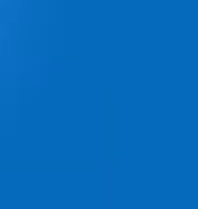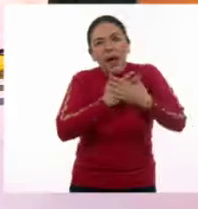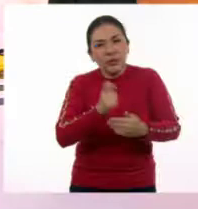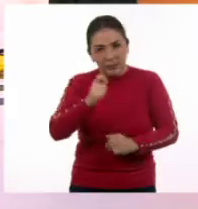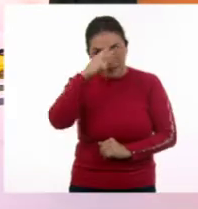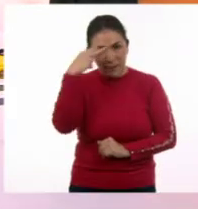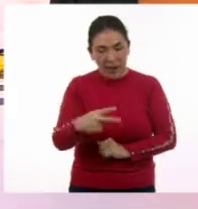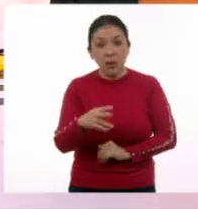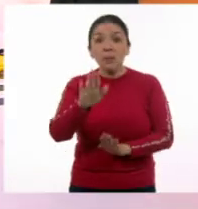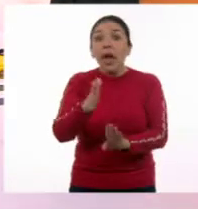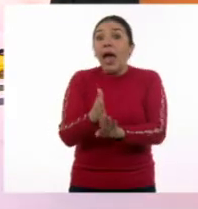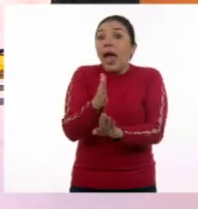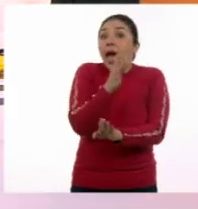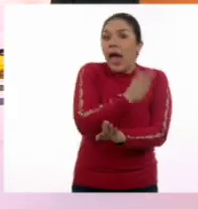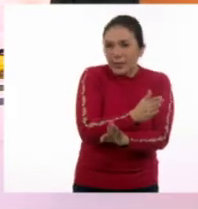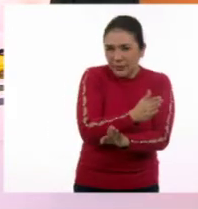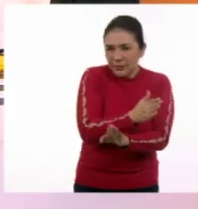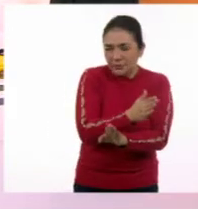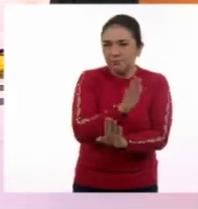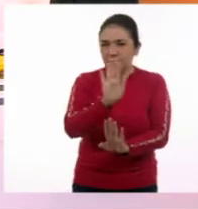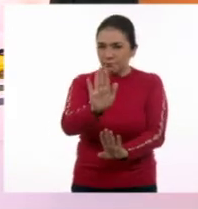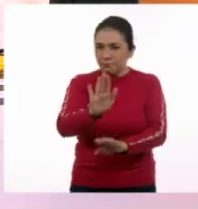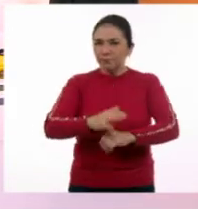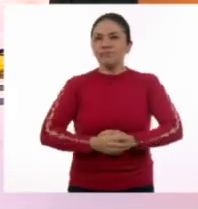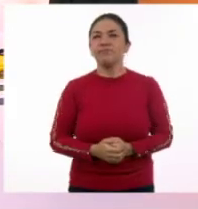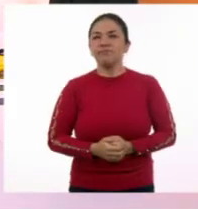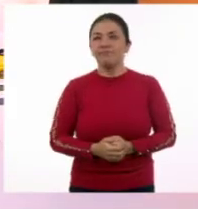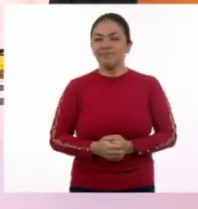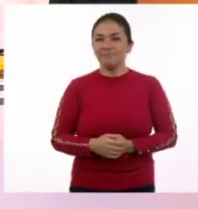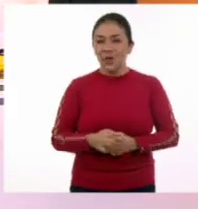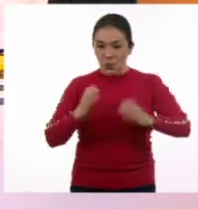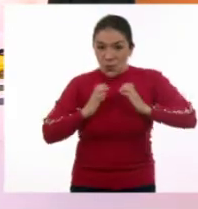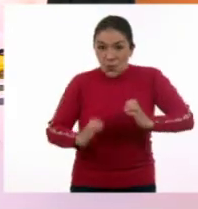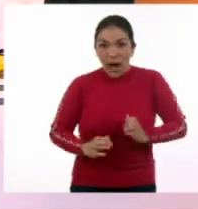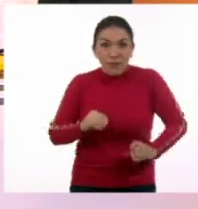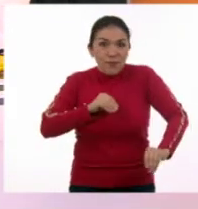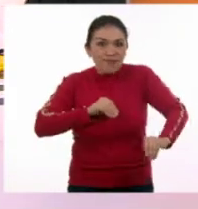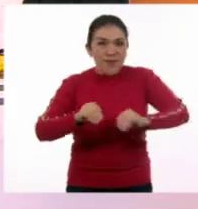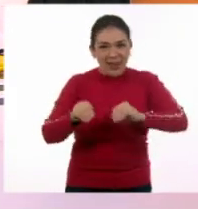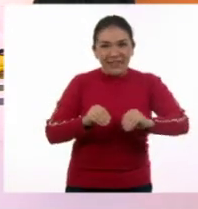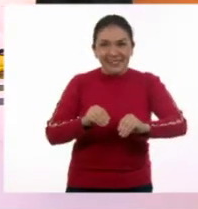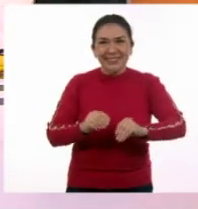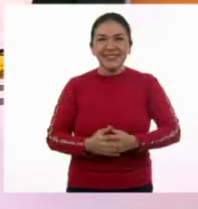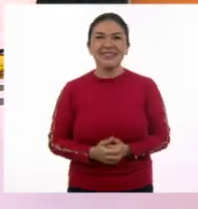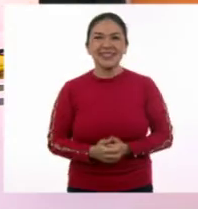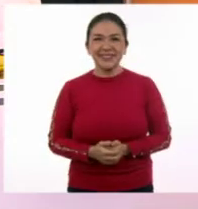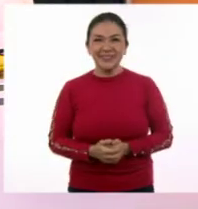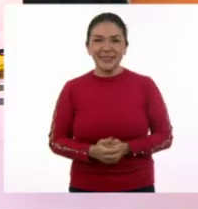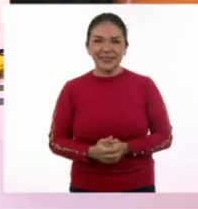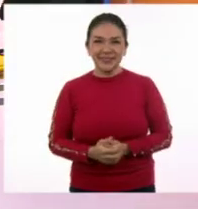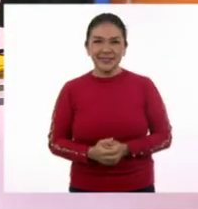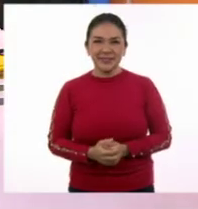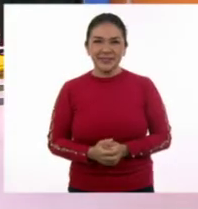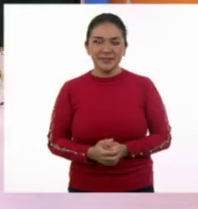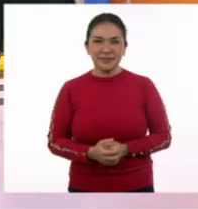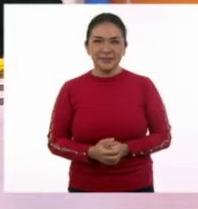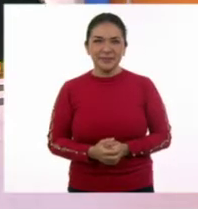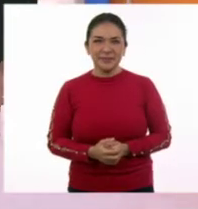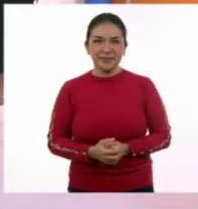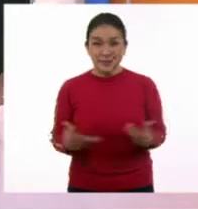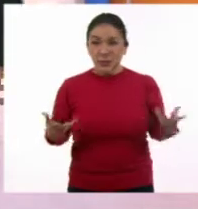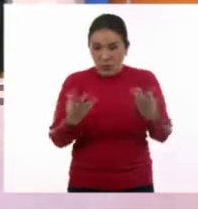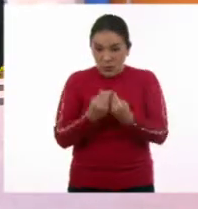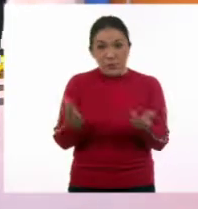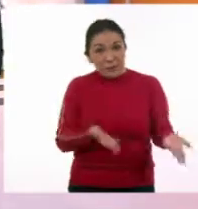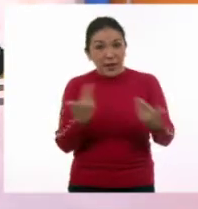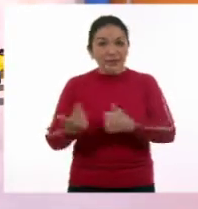pero antes sabes que que vamos a movernos un poco porque todo el